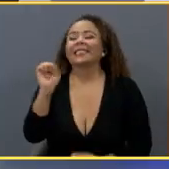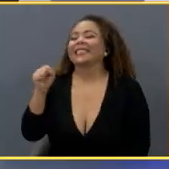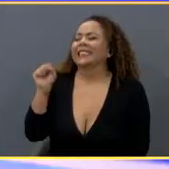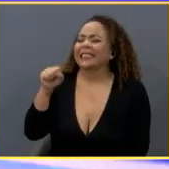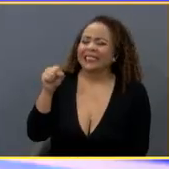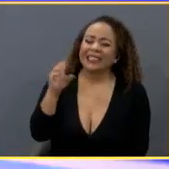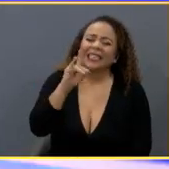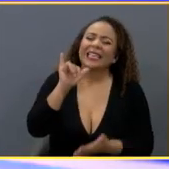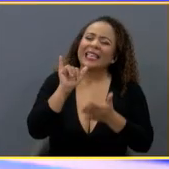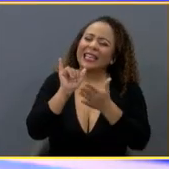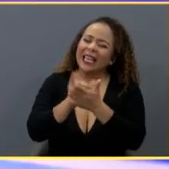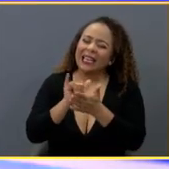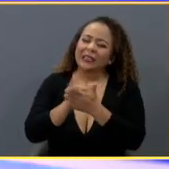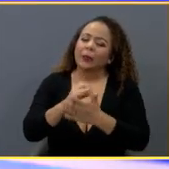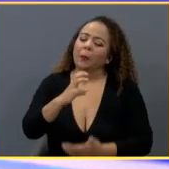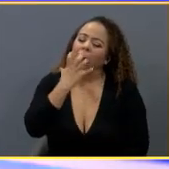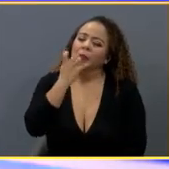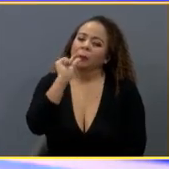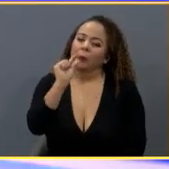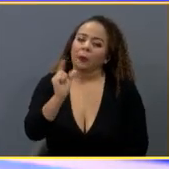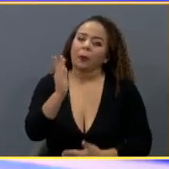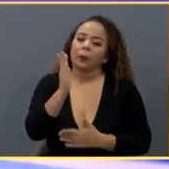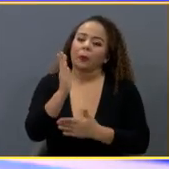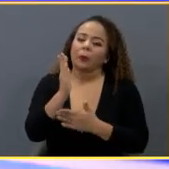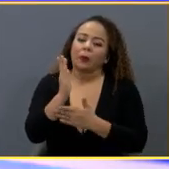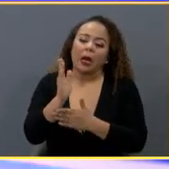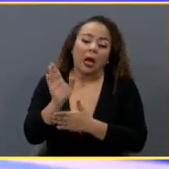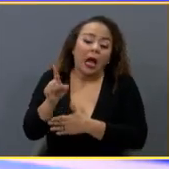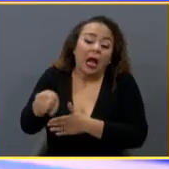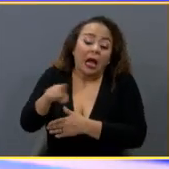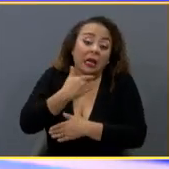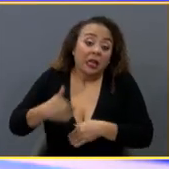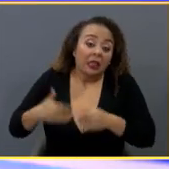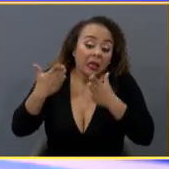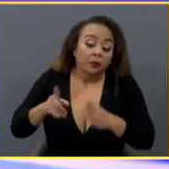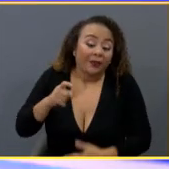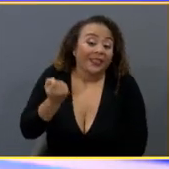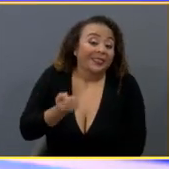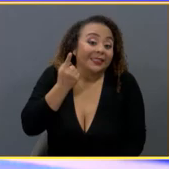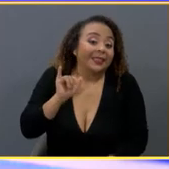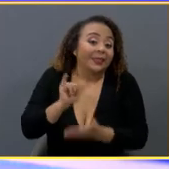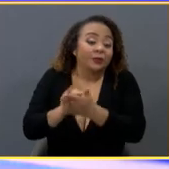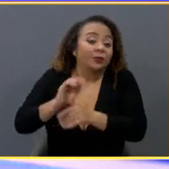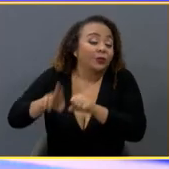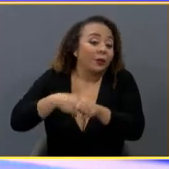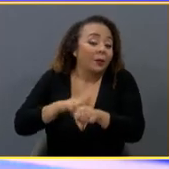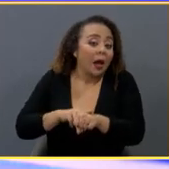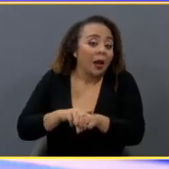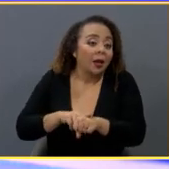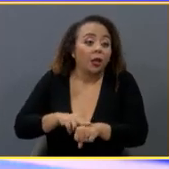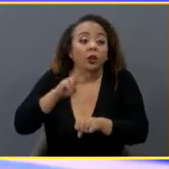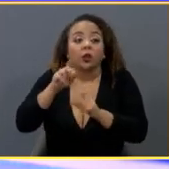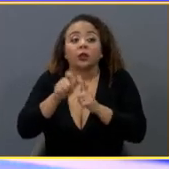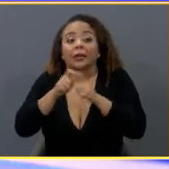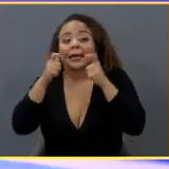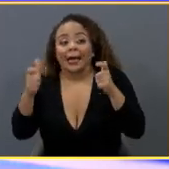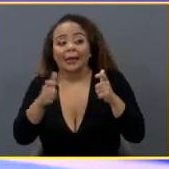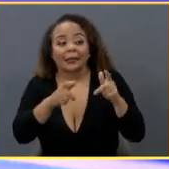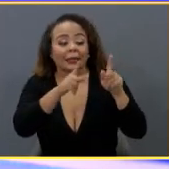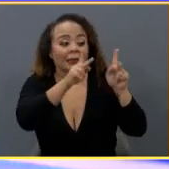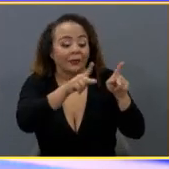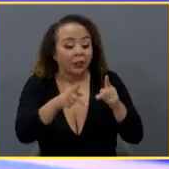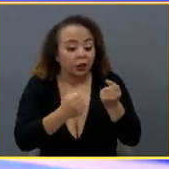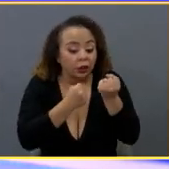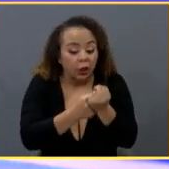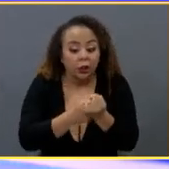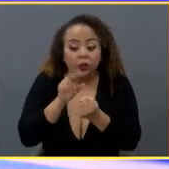que esto le molesta un poco a alguna parte de la afición herediana. Pero yo creo que tienen que entender que es lo normal. O sea, las dos grandes aficiones, las dos